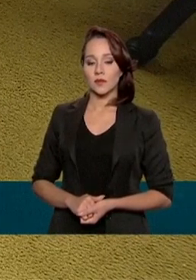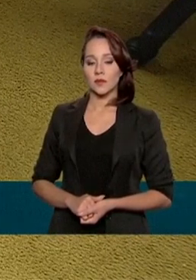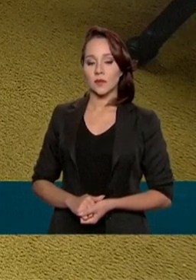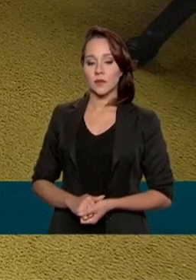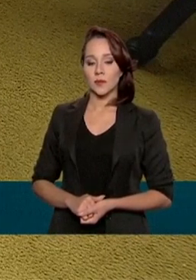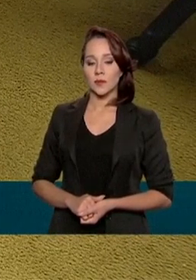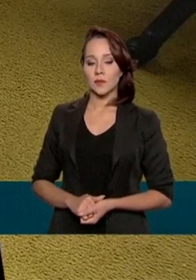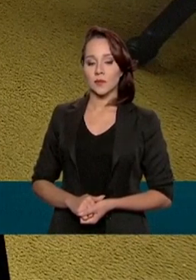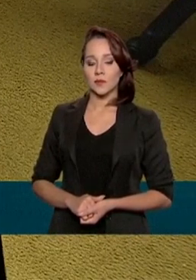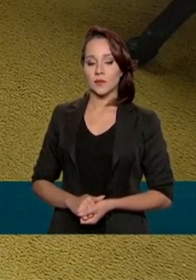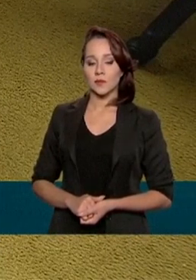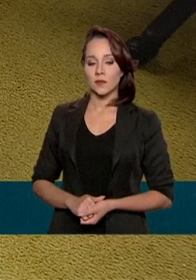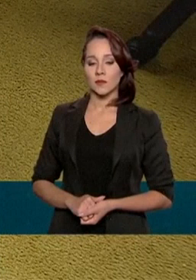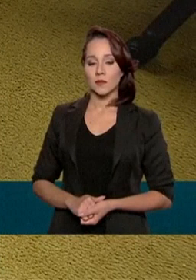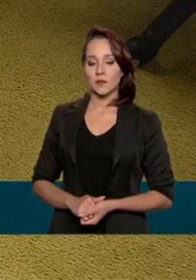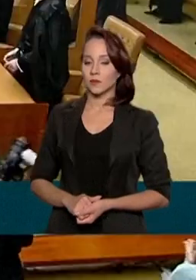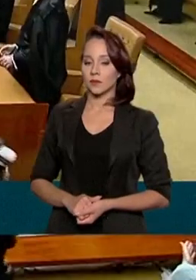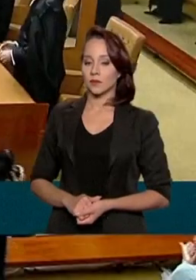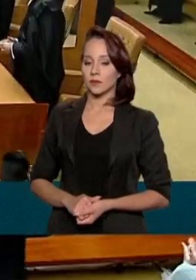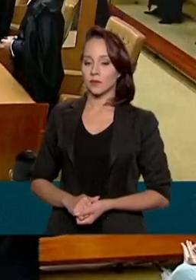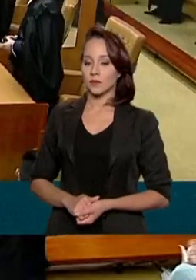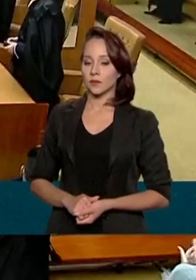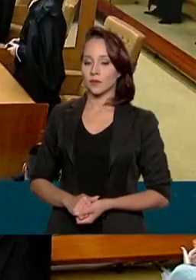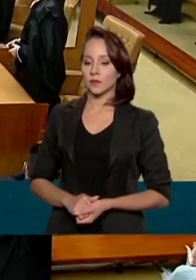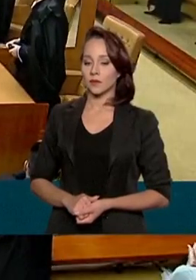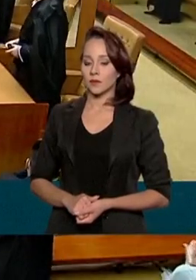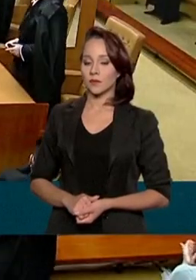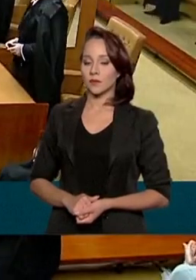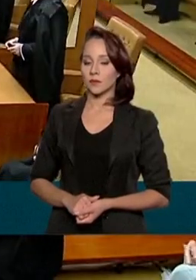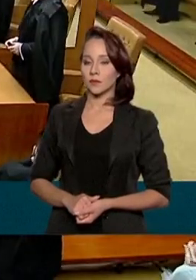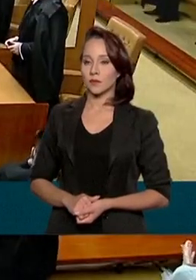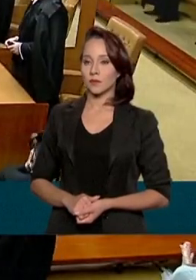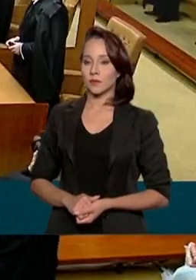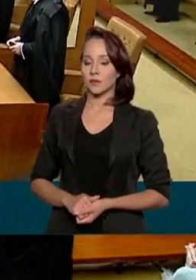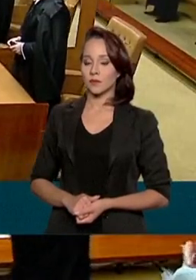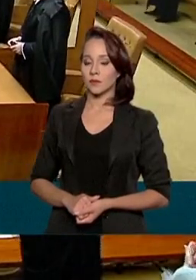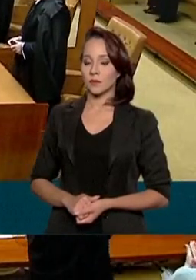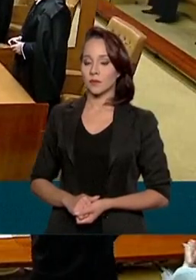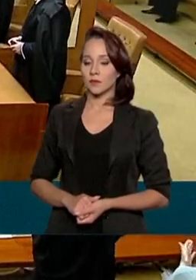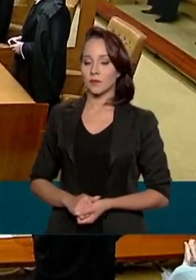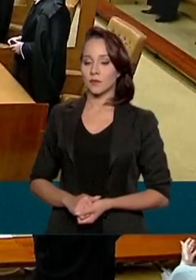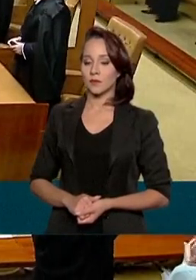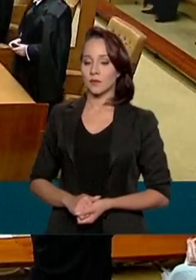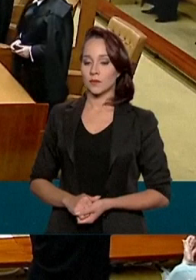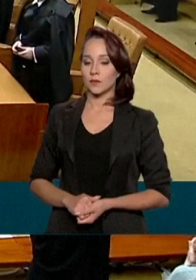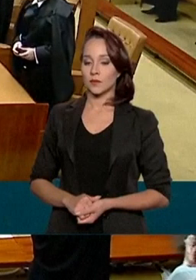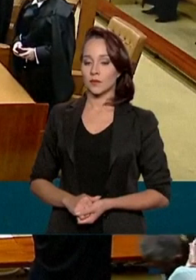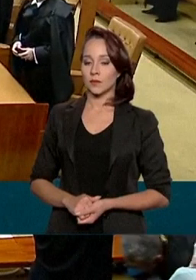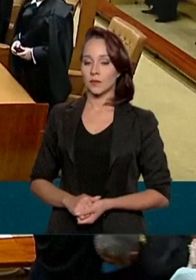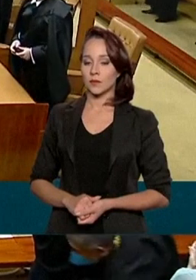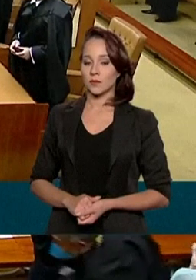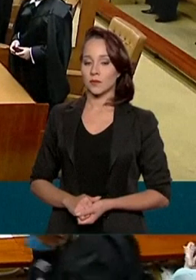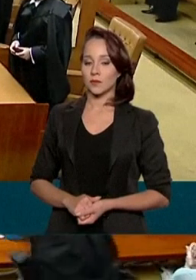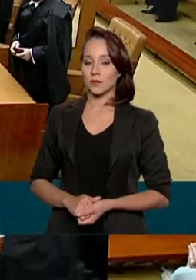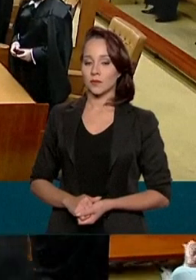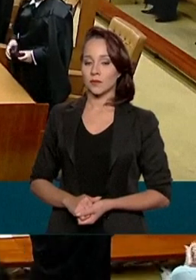octubre no obstante mendonça ha afirmado que no hay espacio para manifestaciones religiosas en las sesiones de la corte y asegurado que defenderá el derecho